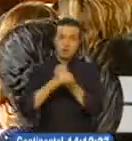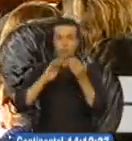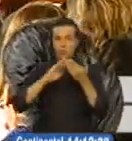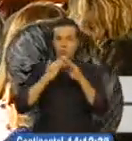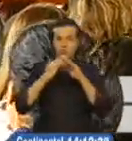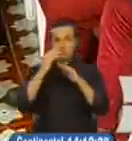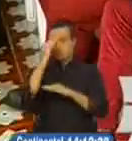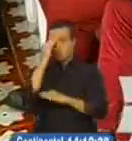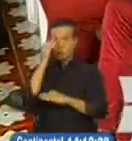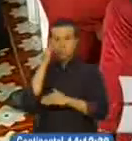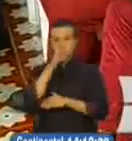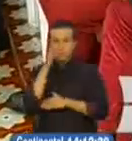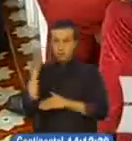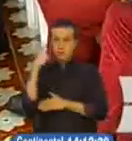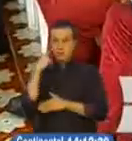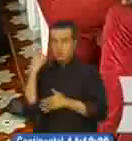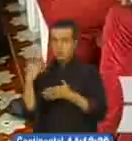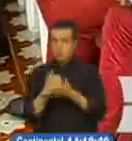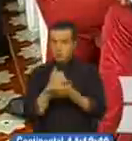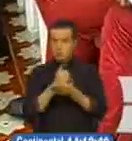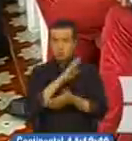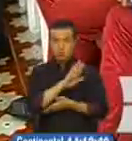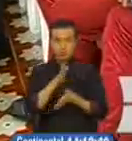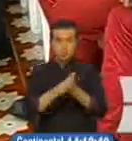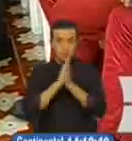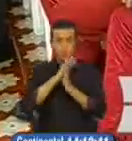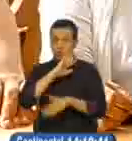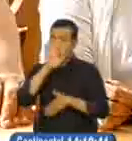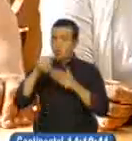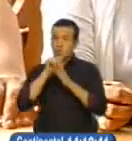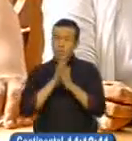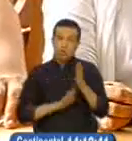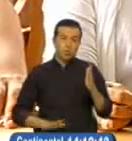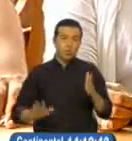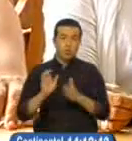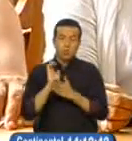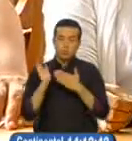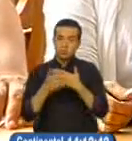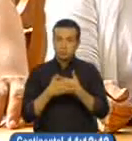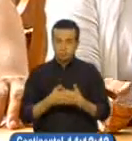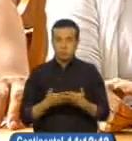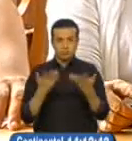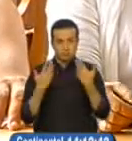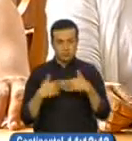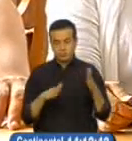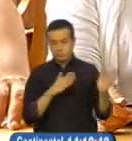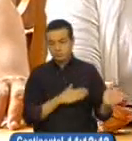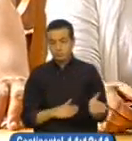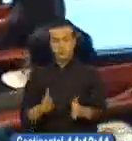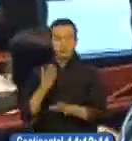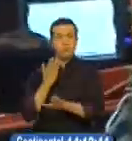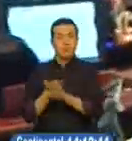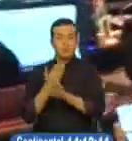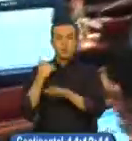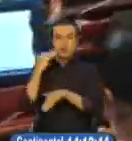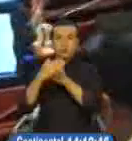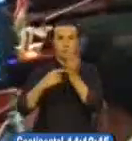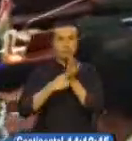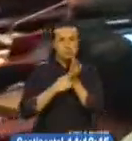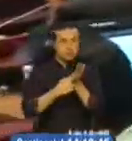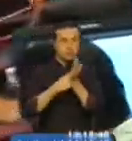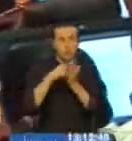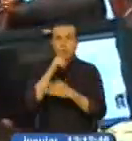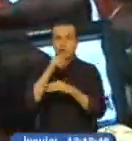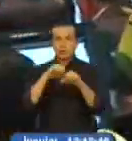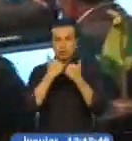comunidad educativa para recoger las peticiones de todo el territorio nacional. Una vez listas, las propuestas serán analizadas por